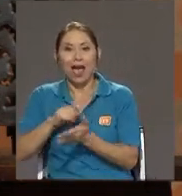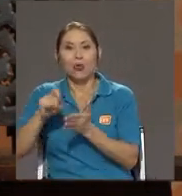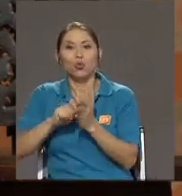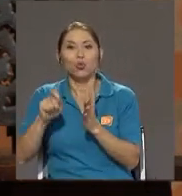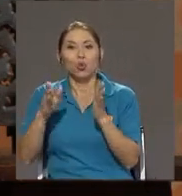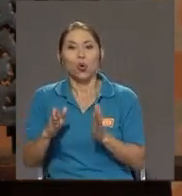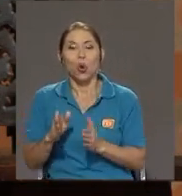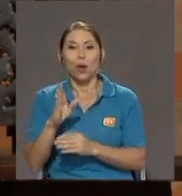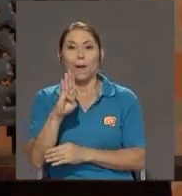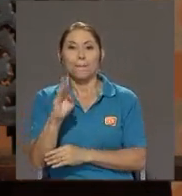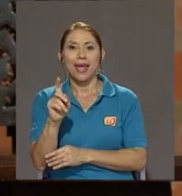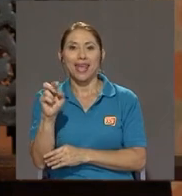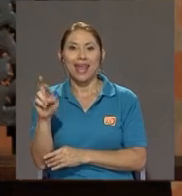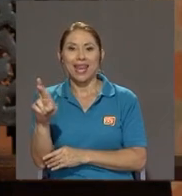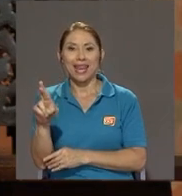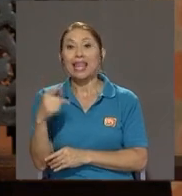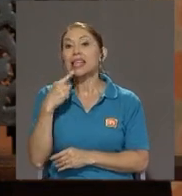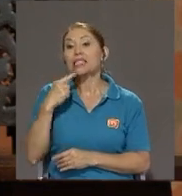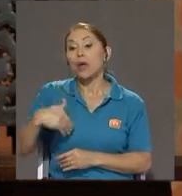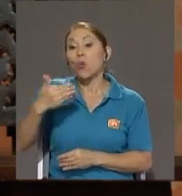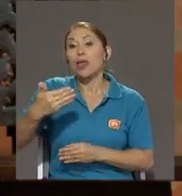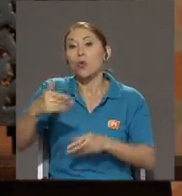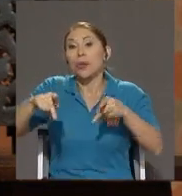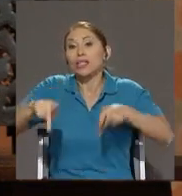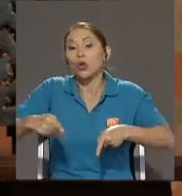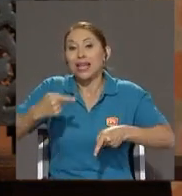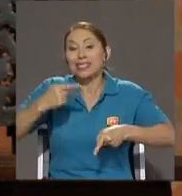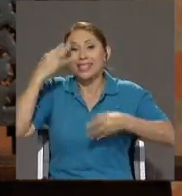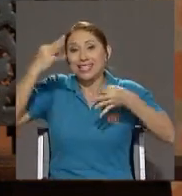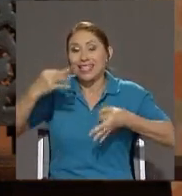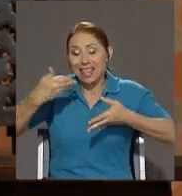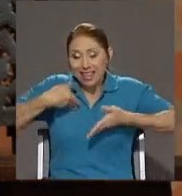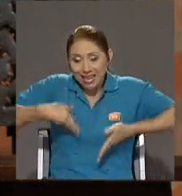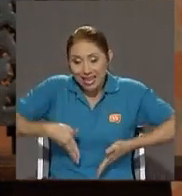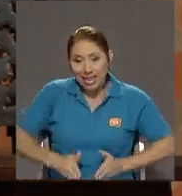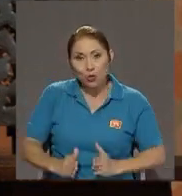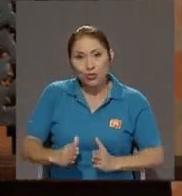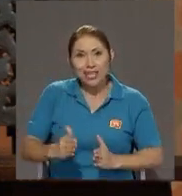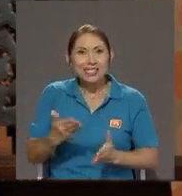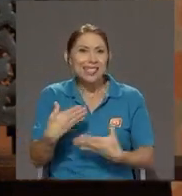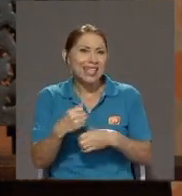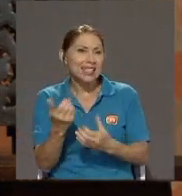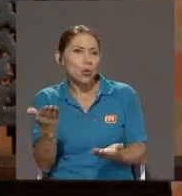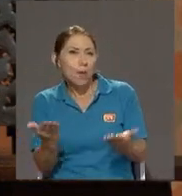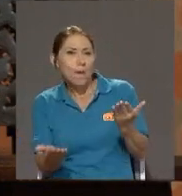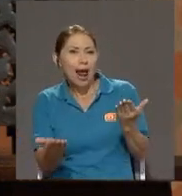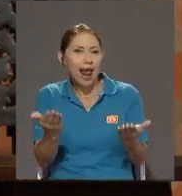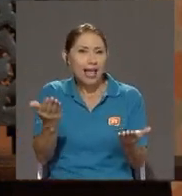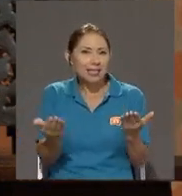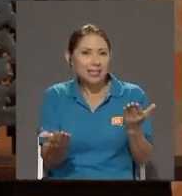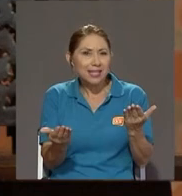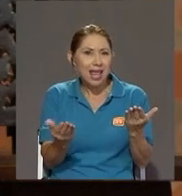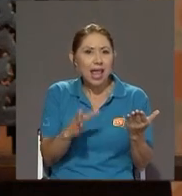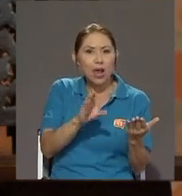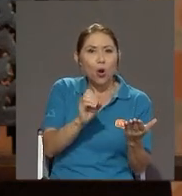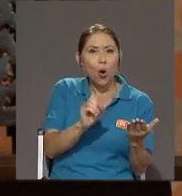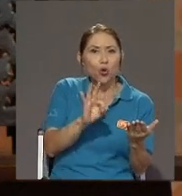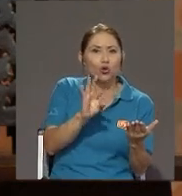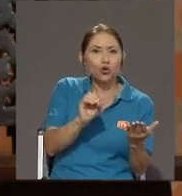es que cuando las personas deciden reproducirse, lo que se está haciendo es un balance entre el costo-beneficio que tienen para la persona,